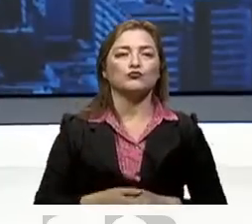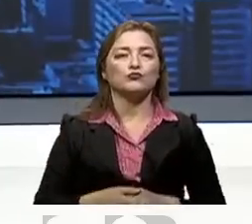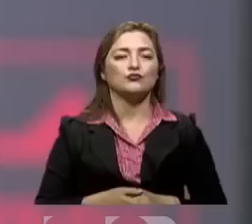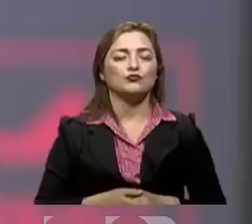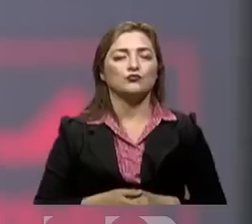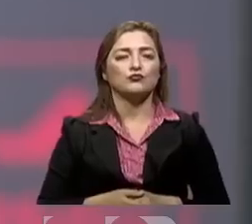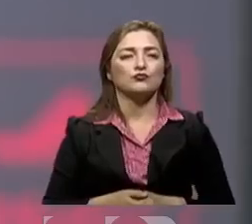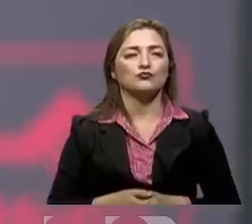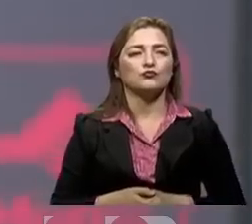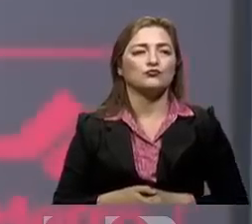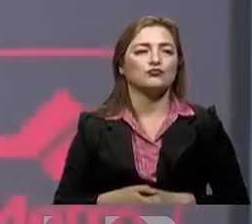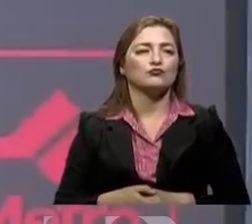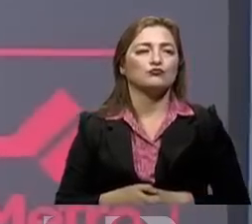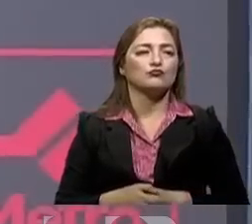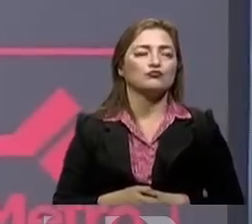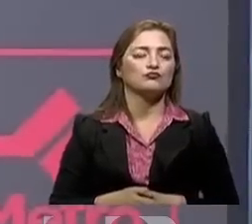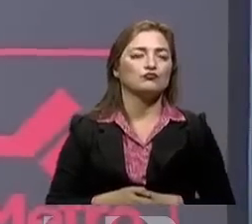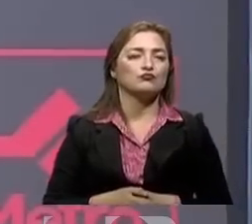detalles.